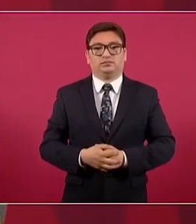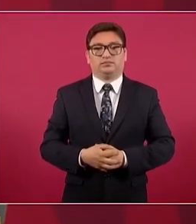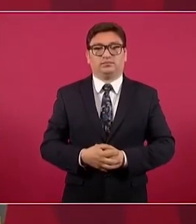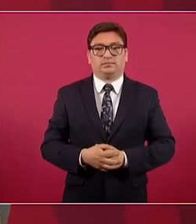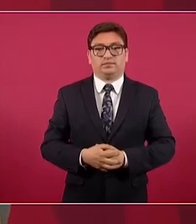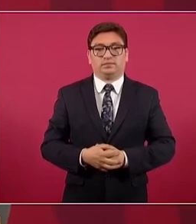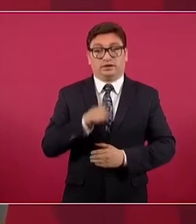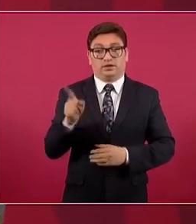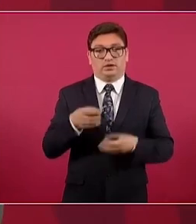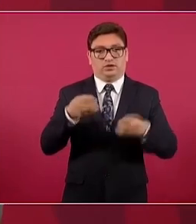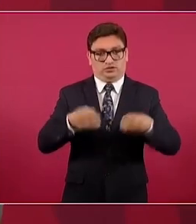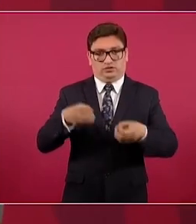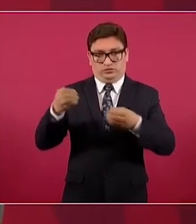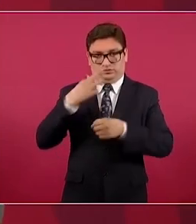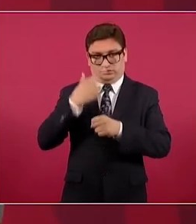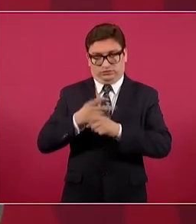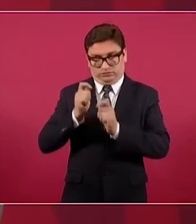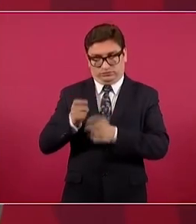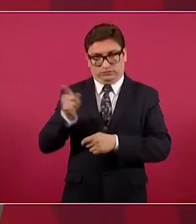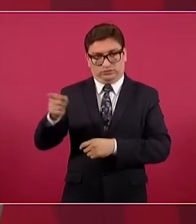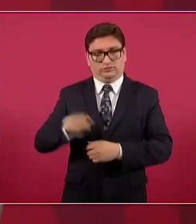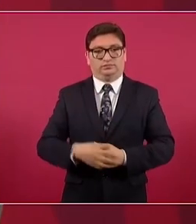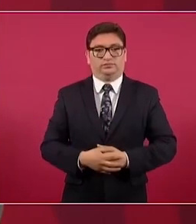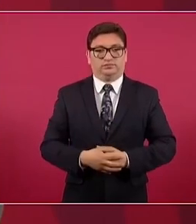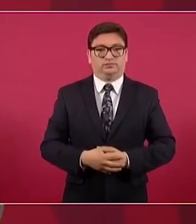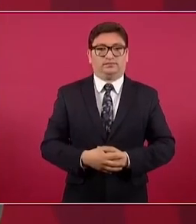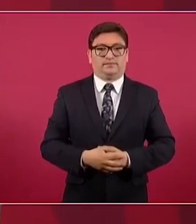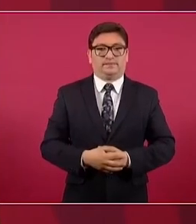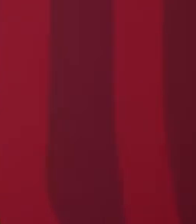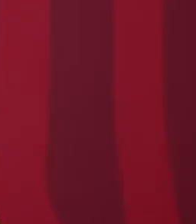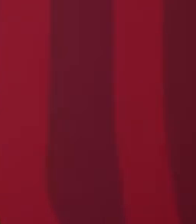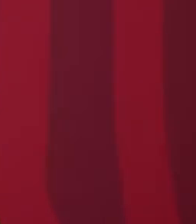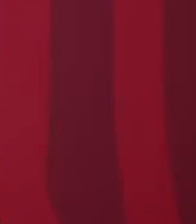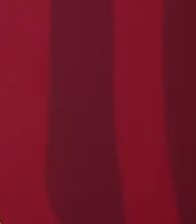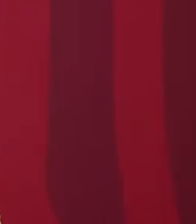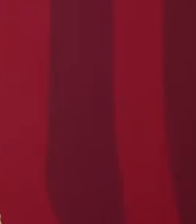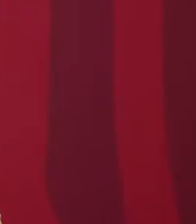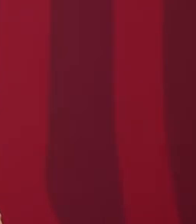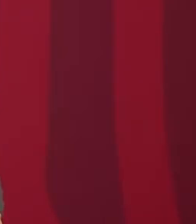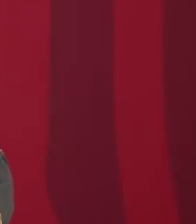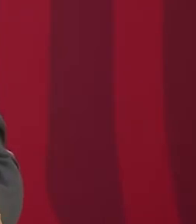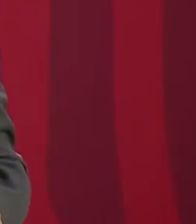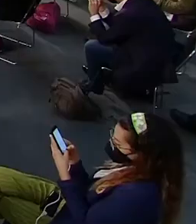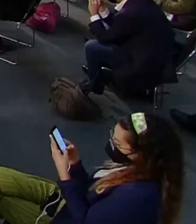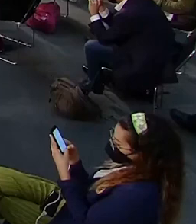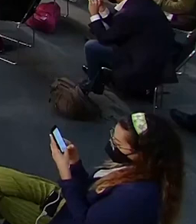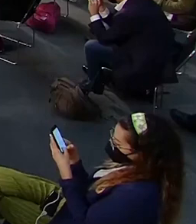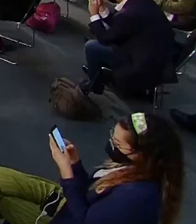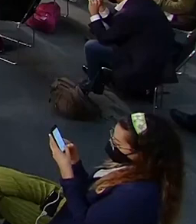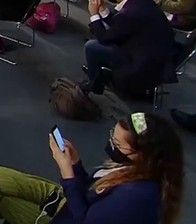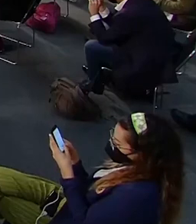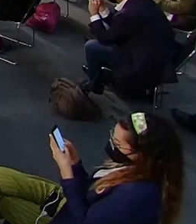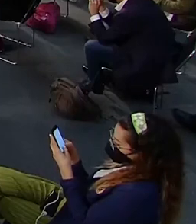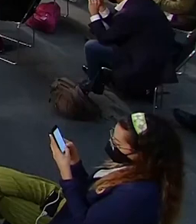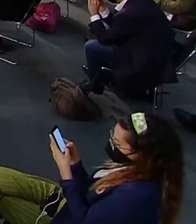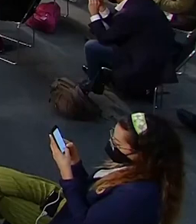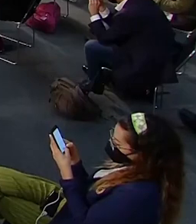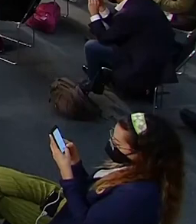se ocupe de este asunto, porque hay mucha gente en